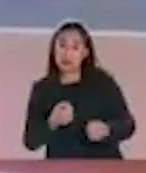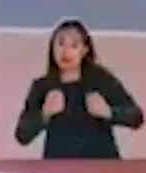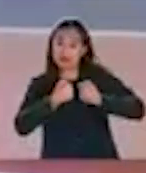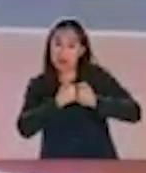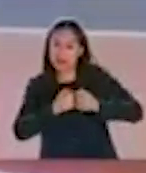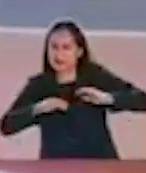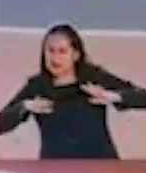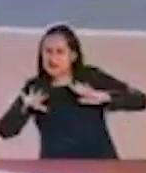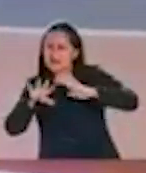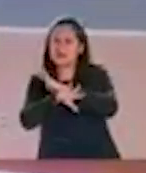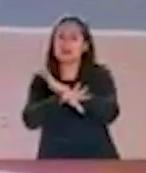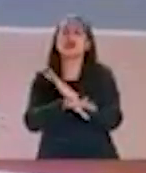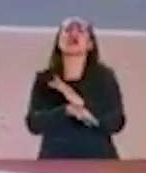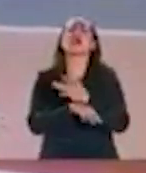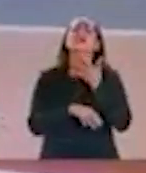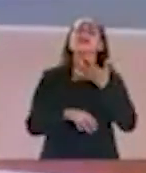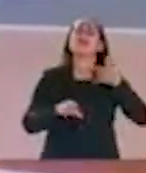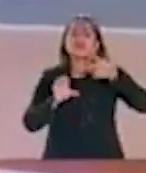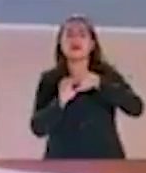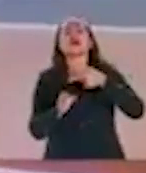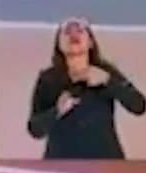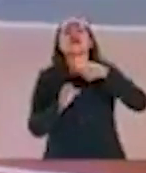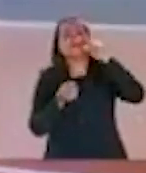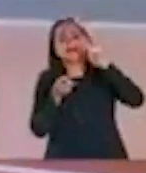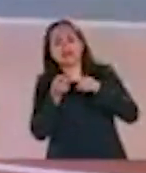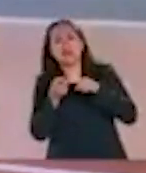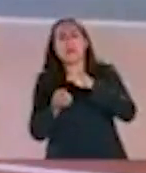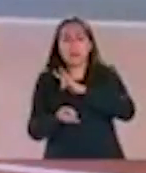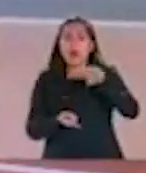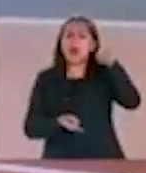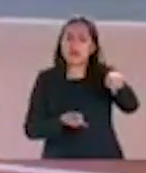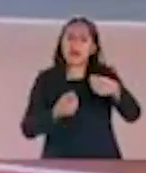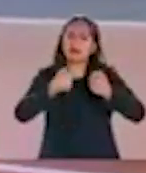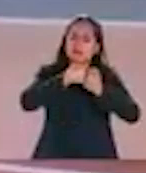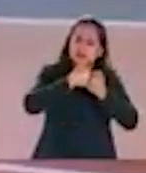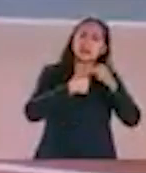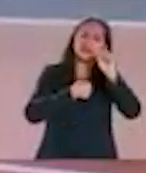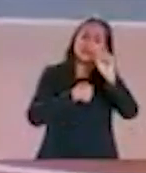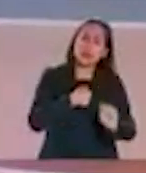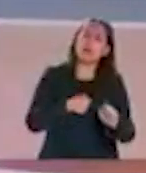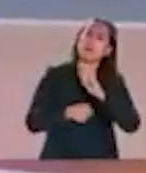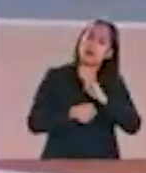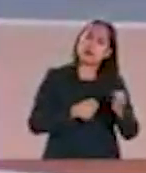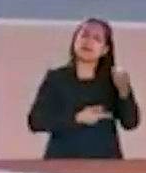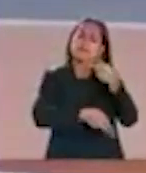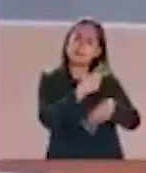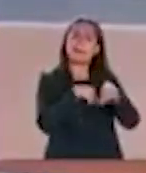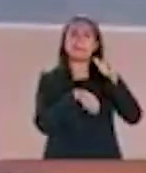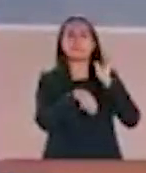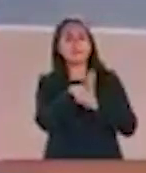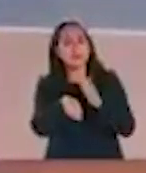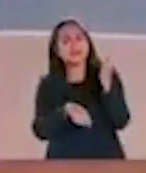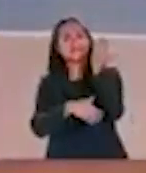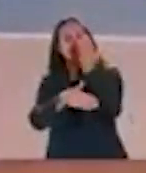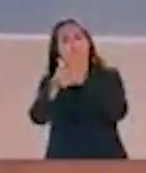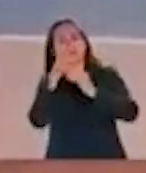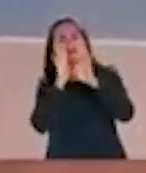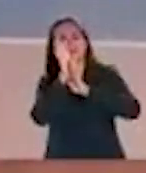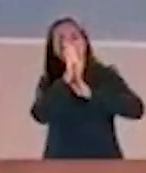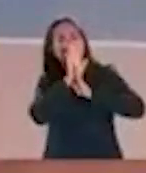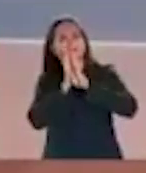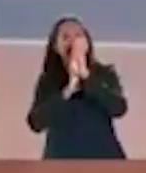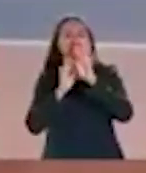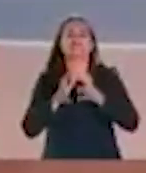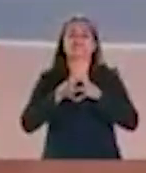gas podemos convertir ahí la frontera sur y centroamérica en la siguiente gran historia de desarrollo del mundo y por esa